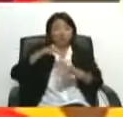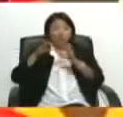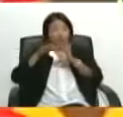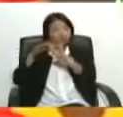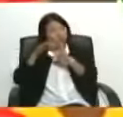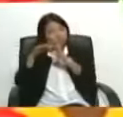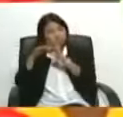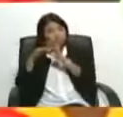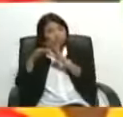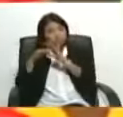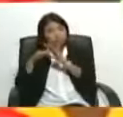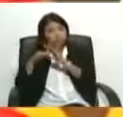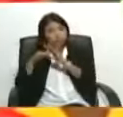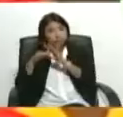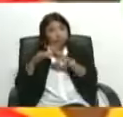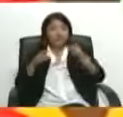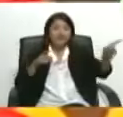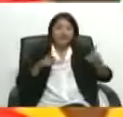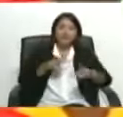a la gente le entra frito